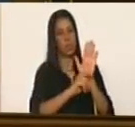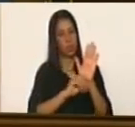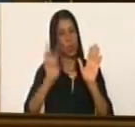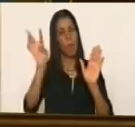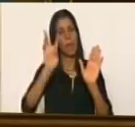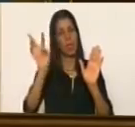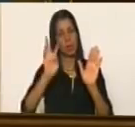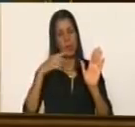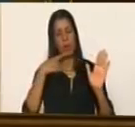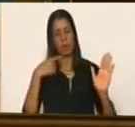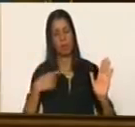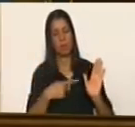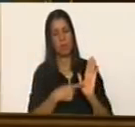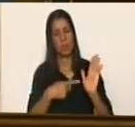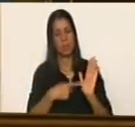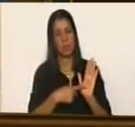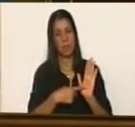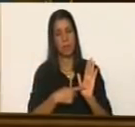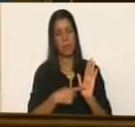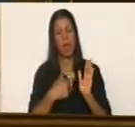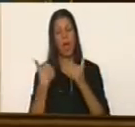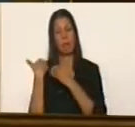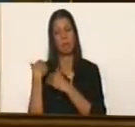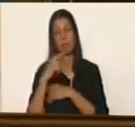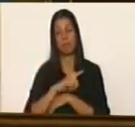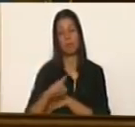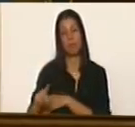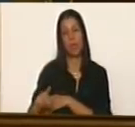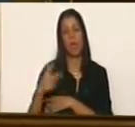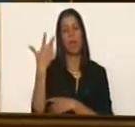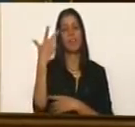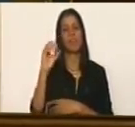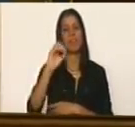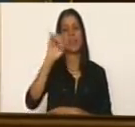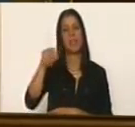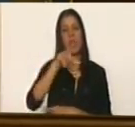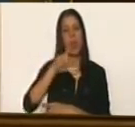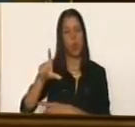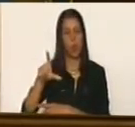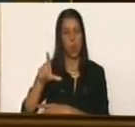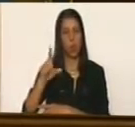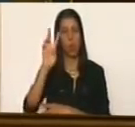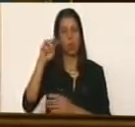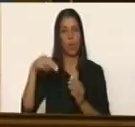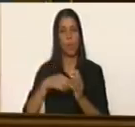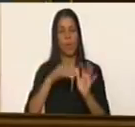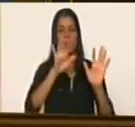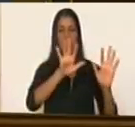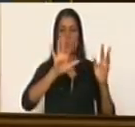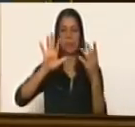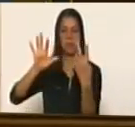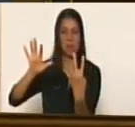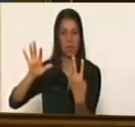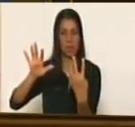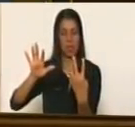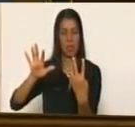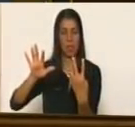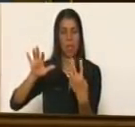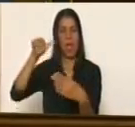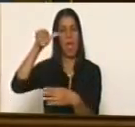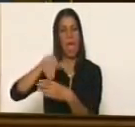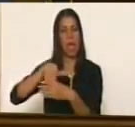de Venezuela, conforme al mandato otorgado el 30 de julio de 2017 en